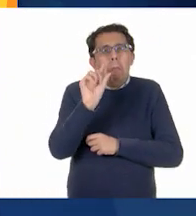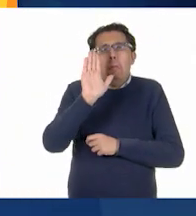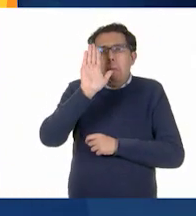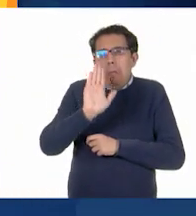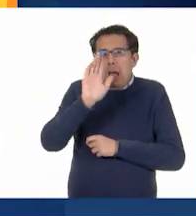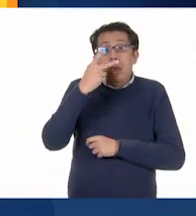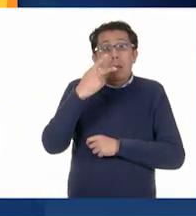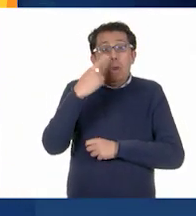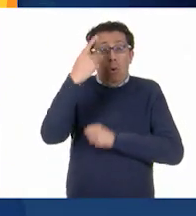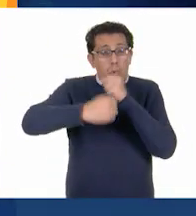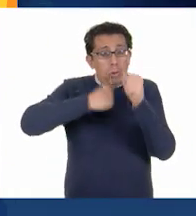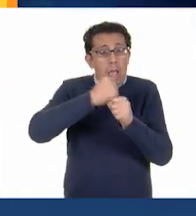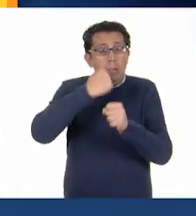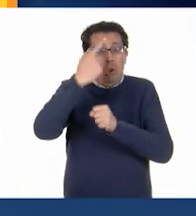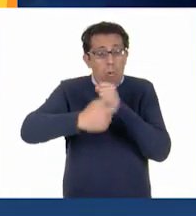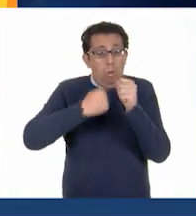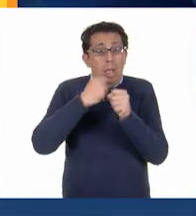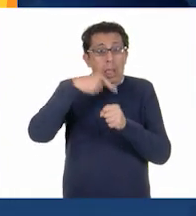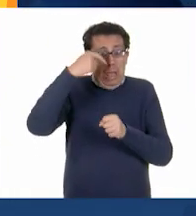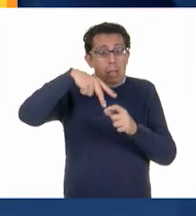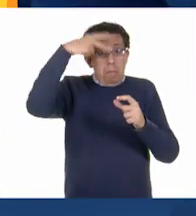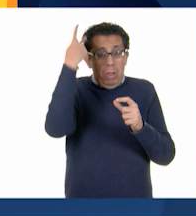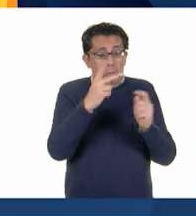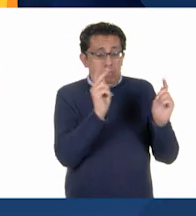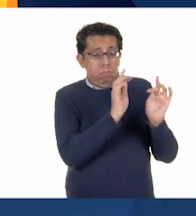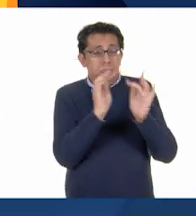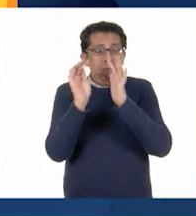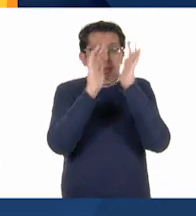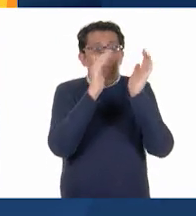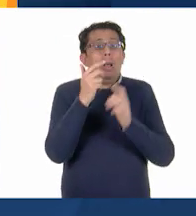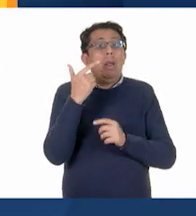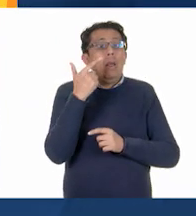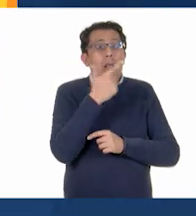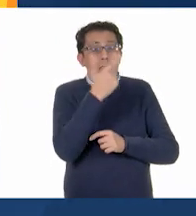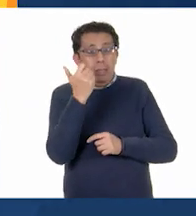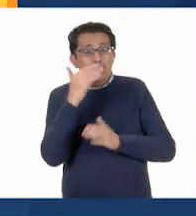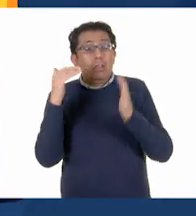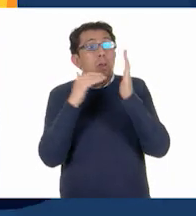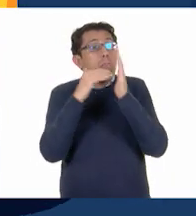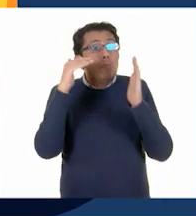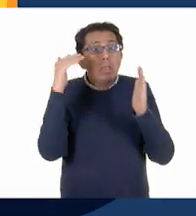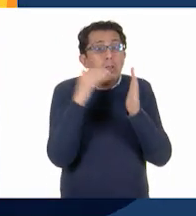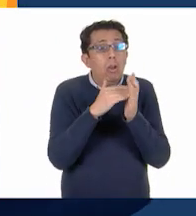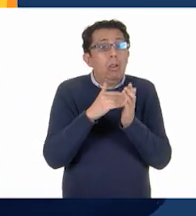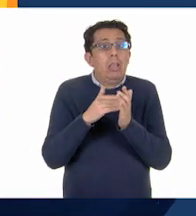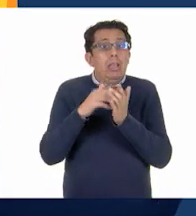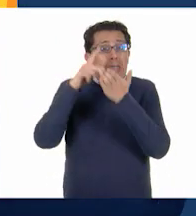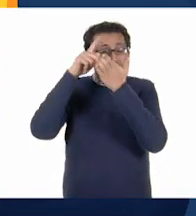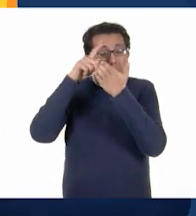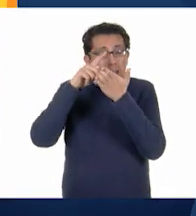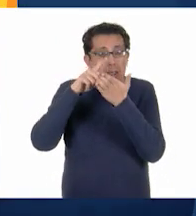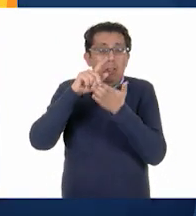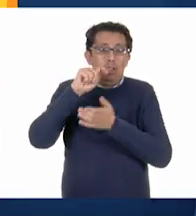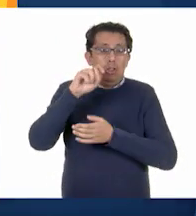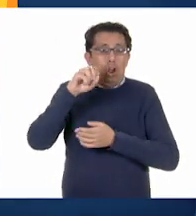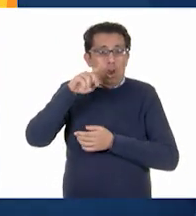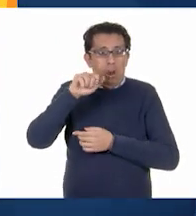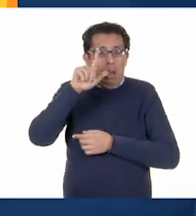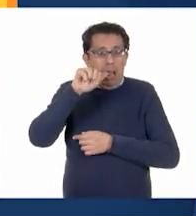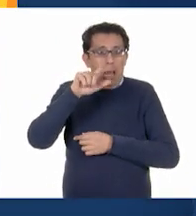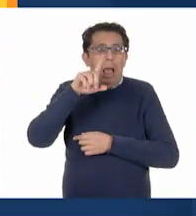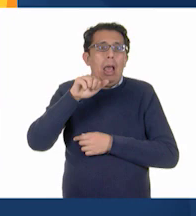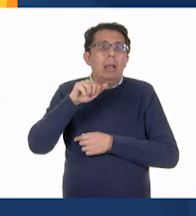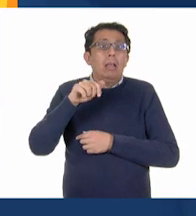año nuestro país lanza a la atmósfera alrededor de 700 millones de toneladas, que atrapan el calor cerca de la superficie de la Tierra y no lo